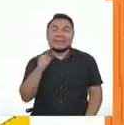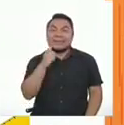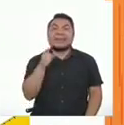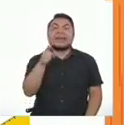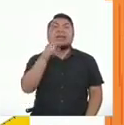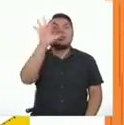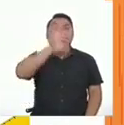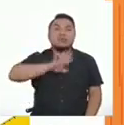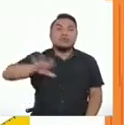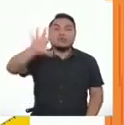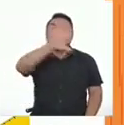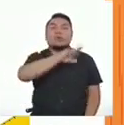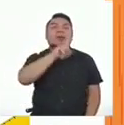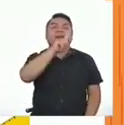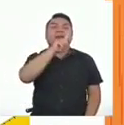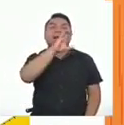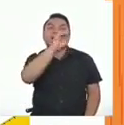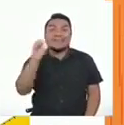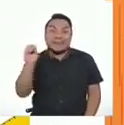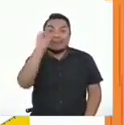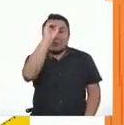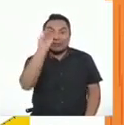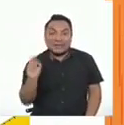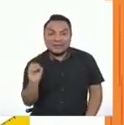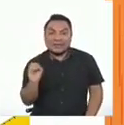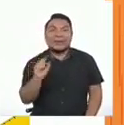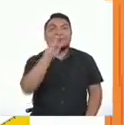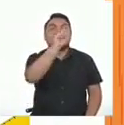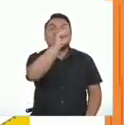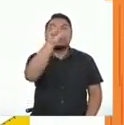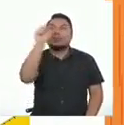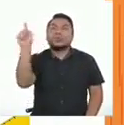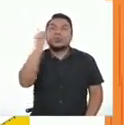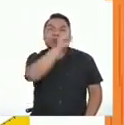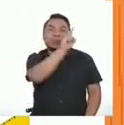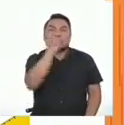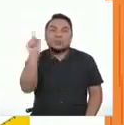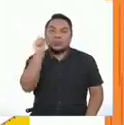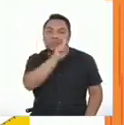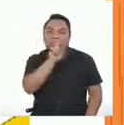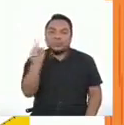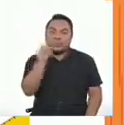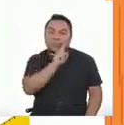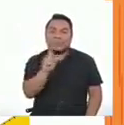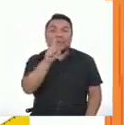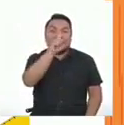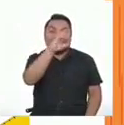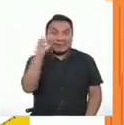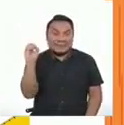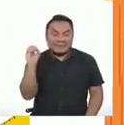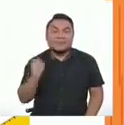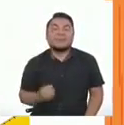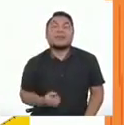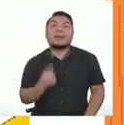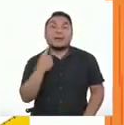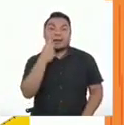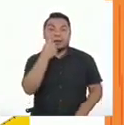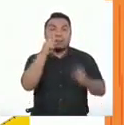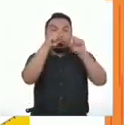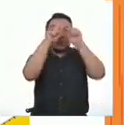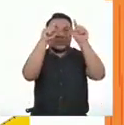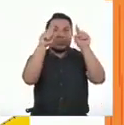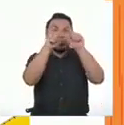el 100% del cuadrado grande. Podemos decir entonces que un cuadradito